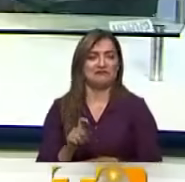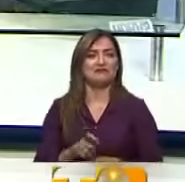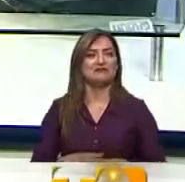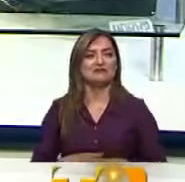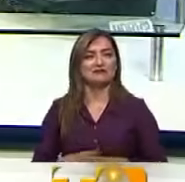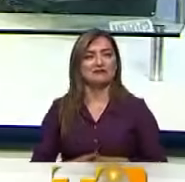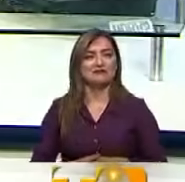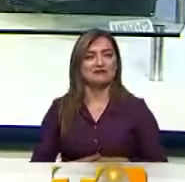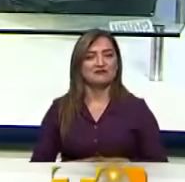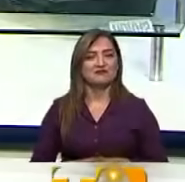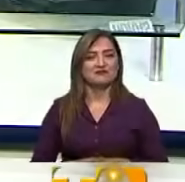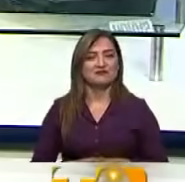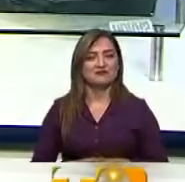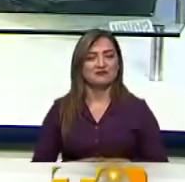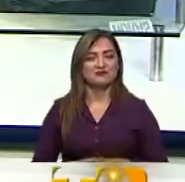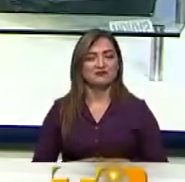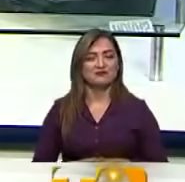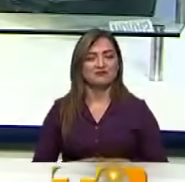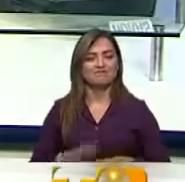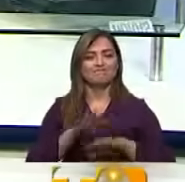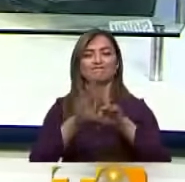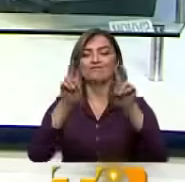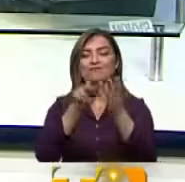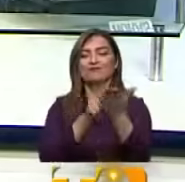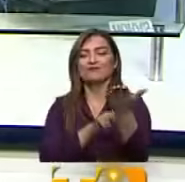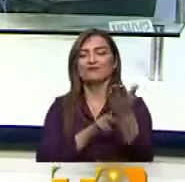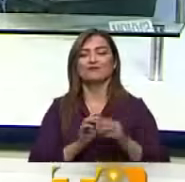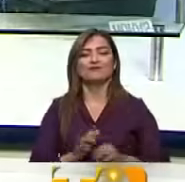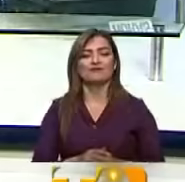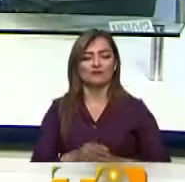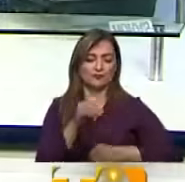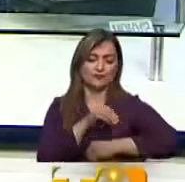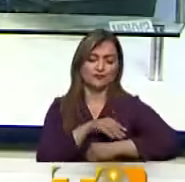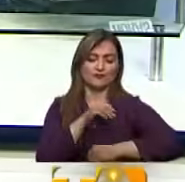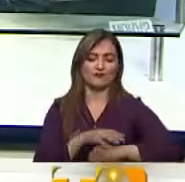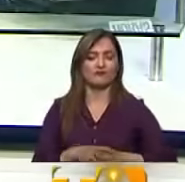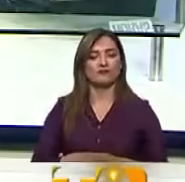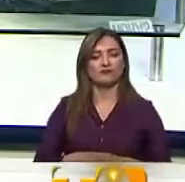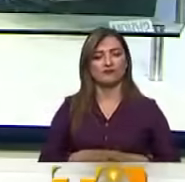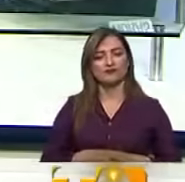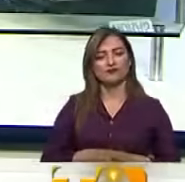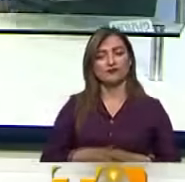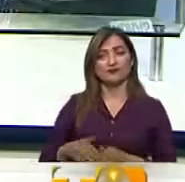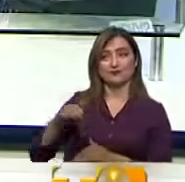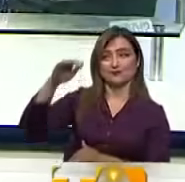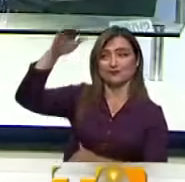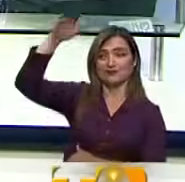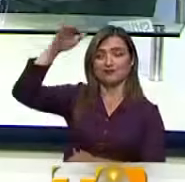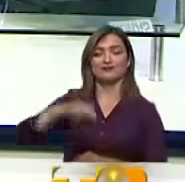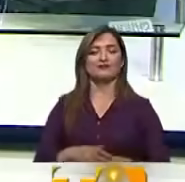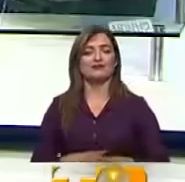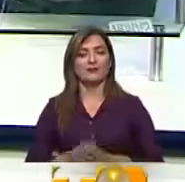bien. Y vamos justamente a seguir hablando de tradiciones. Por ejemplo, los monigotes. Y justamente los monigotes gigantes de nuestros